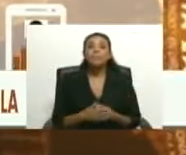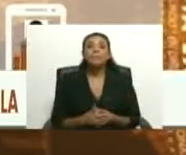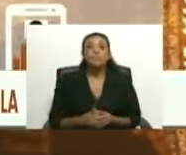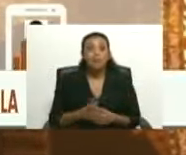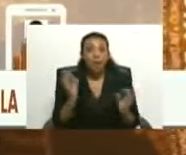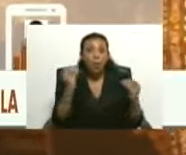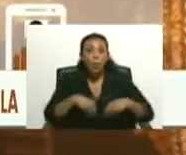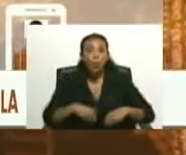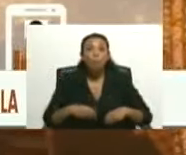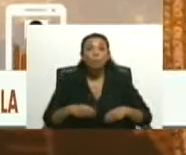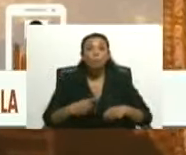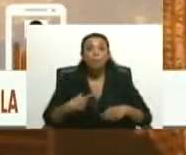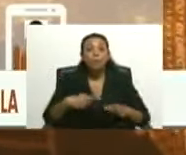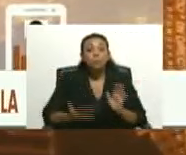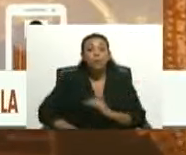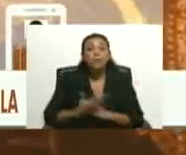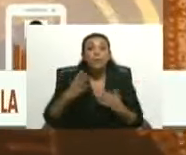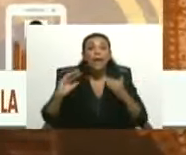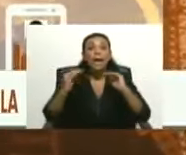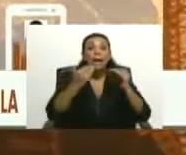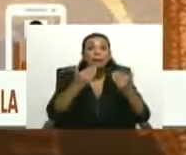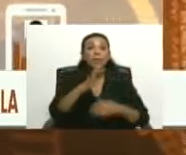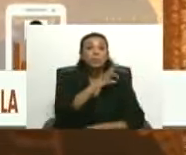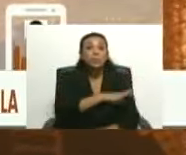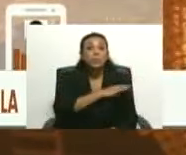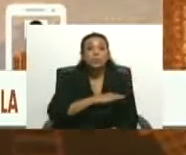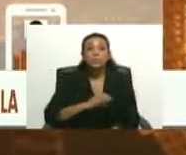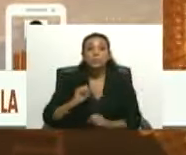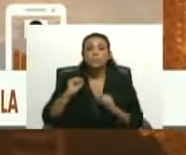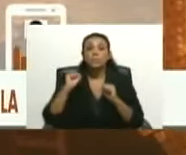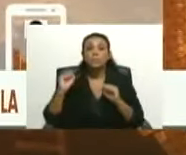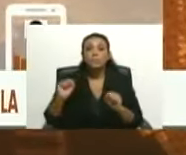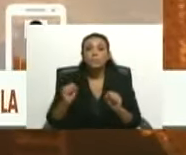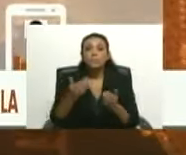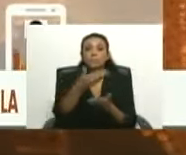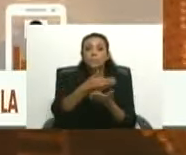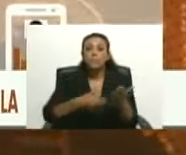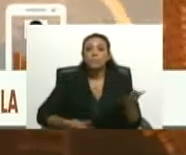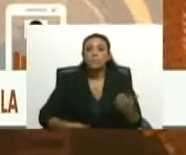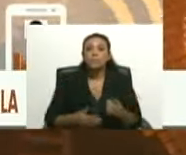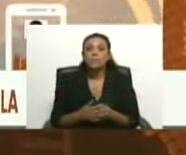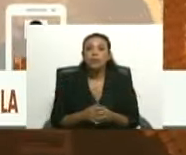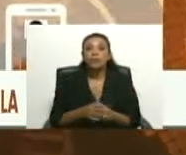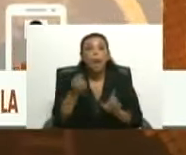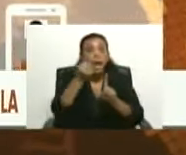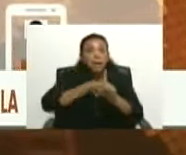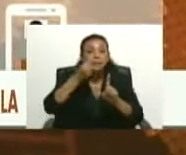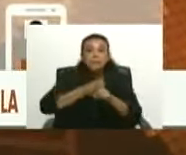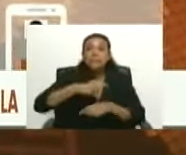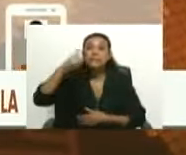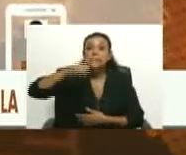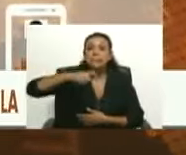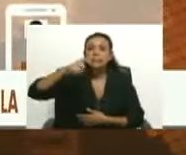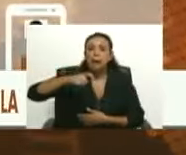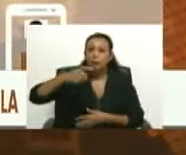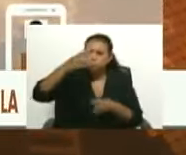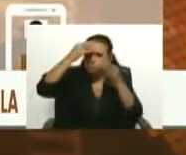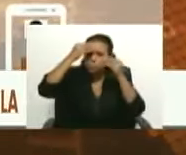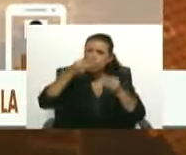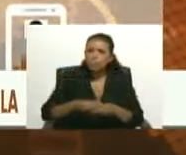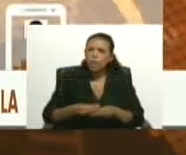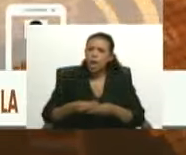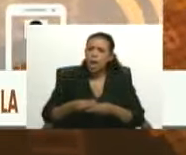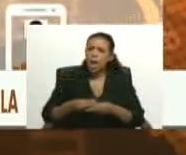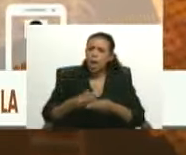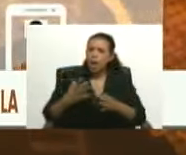acuerdo con los principios éticos del socialismo, alza la bandera de una lucha necesaria para adoptar en el ámbito